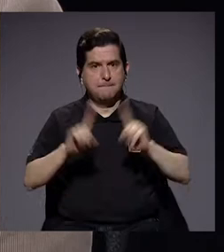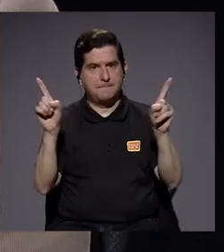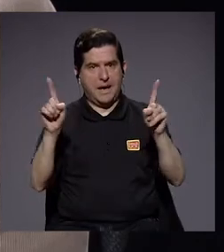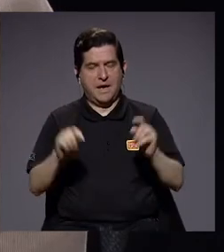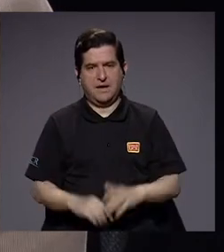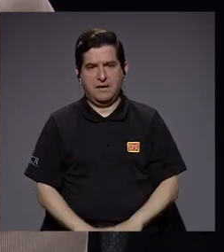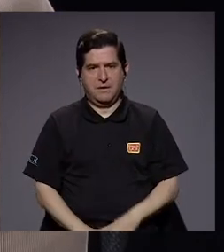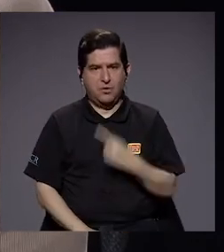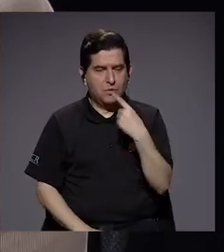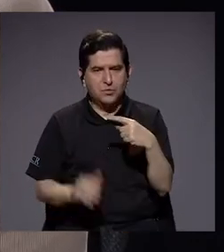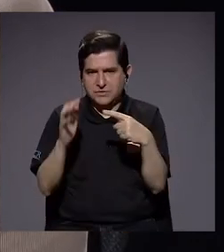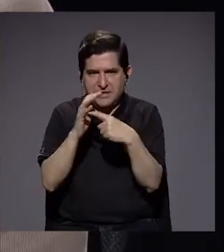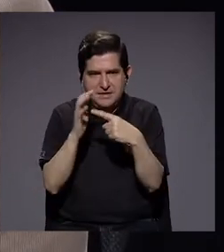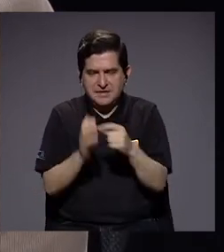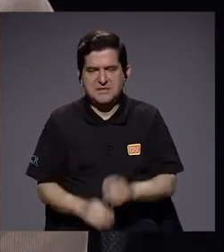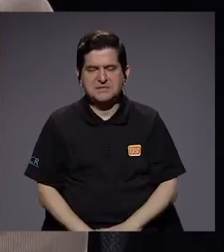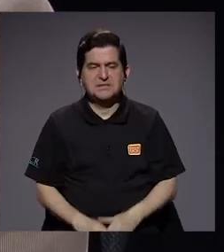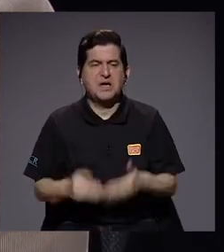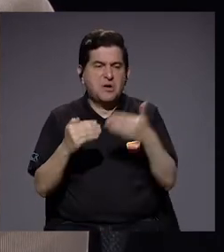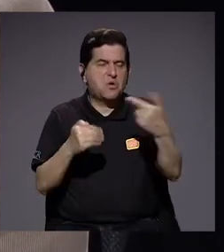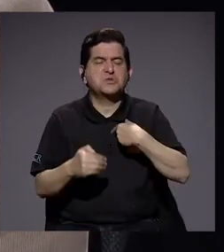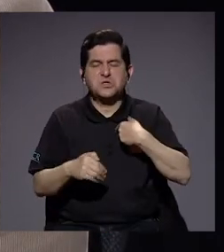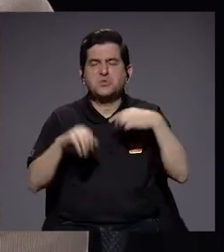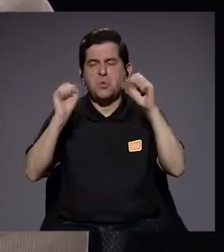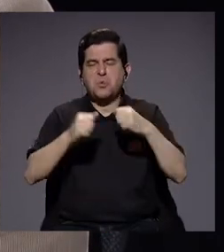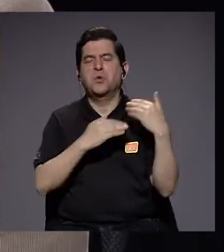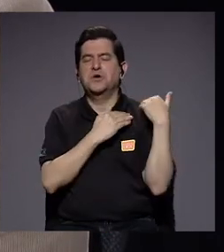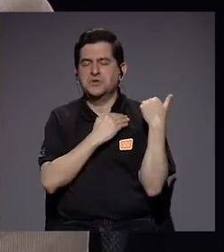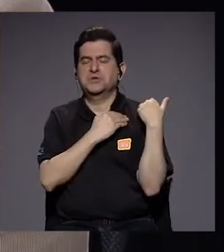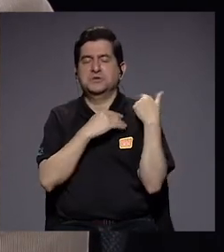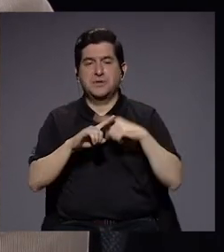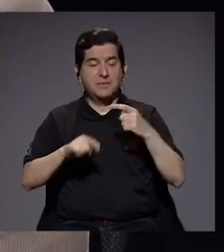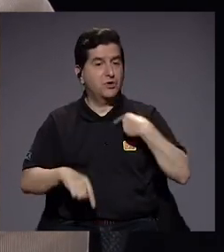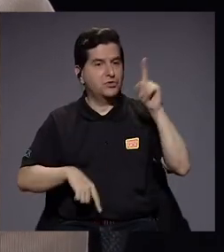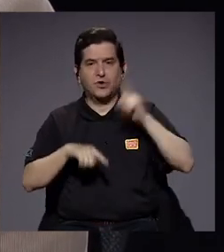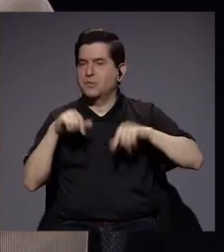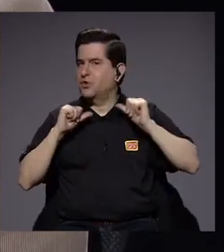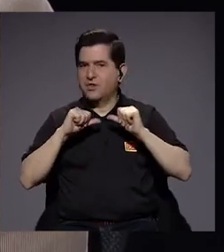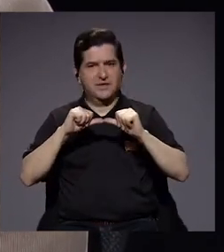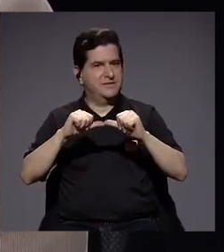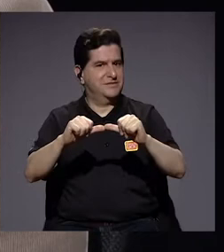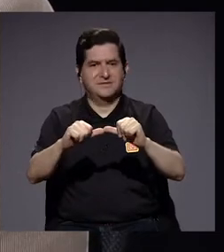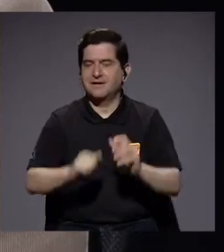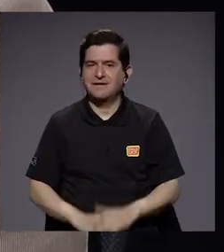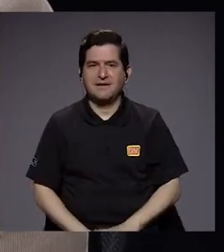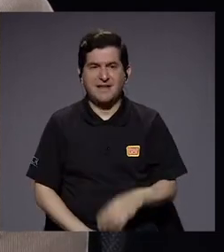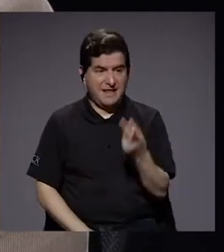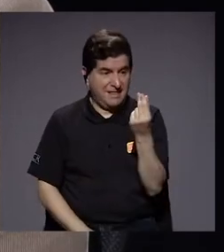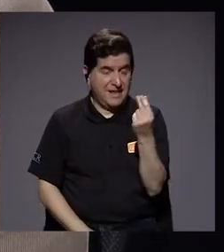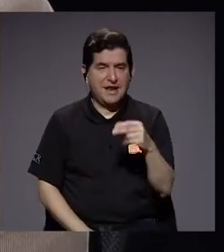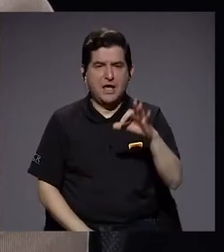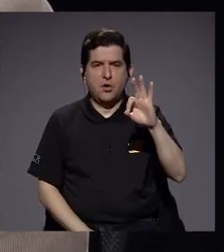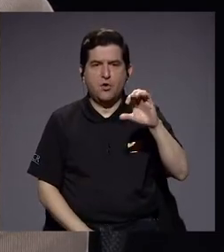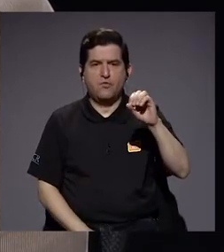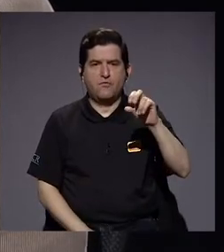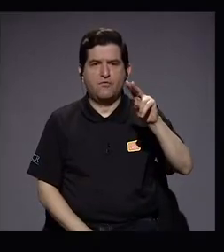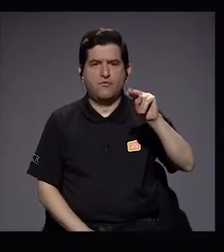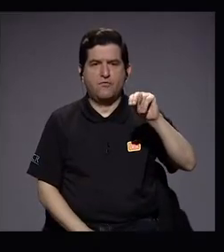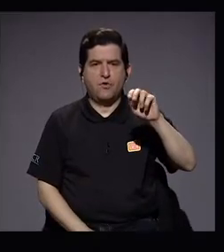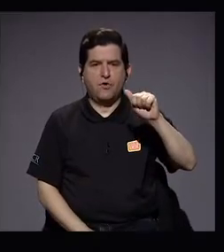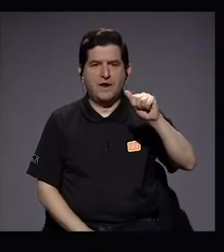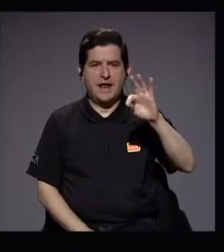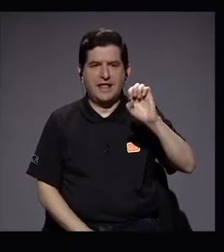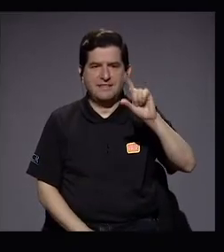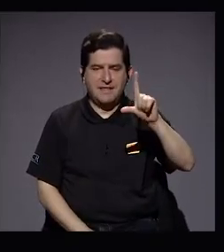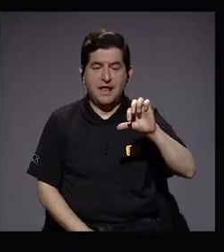Pero definitivamente yo no podía vivir con que el dinero de Fonatel fuera destinado a otro tema que no fuera lo así establecido. A final